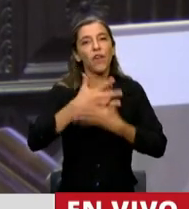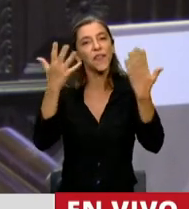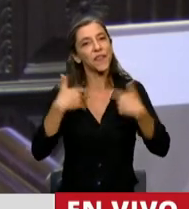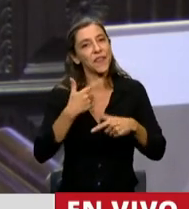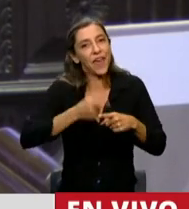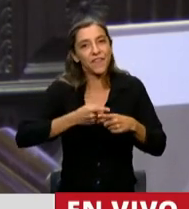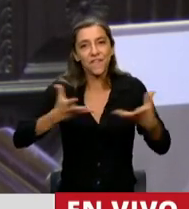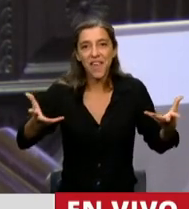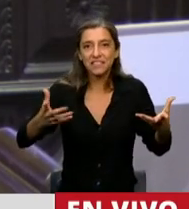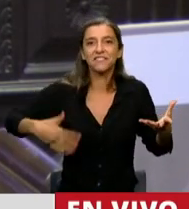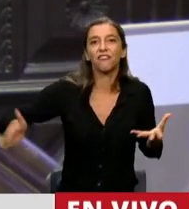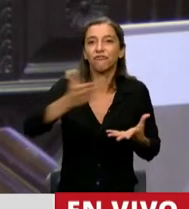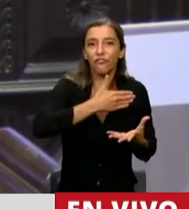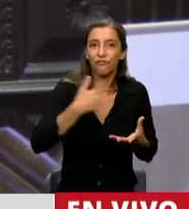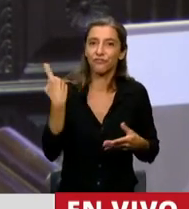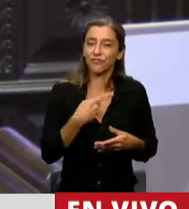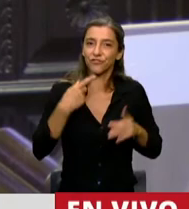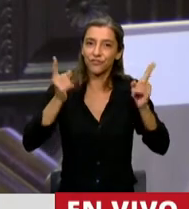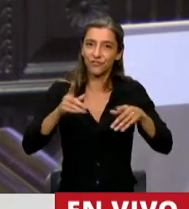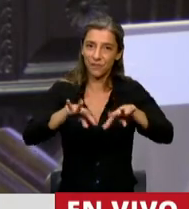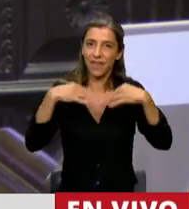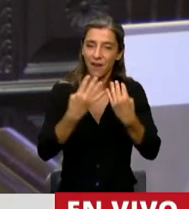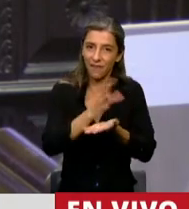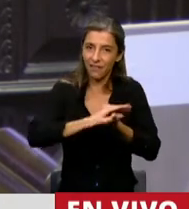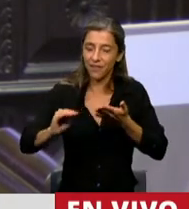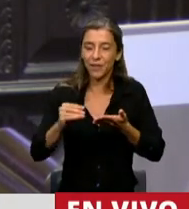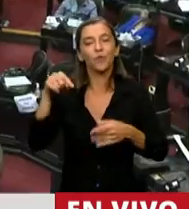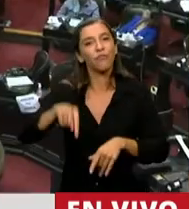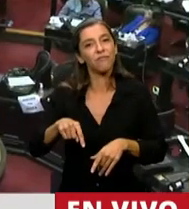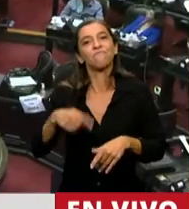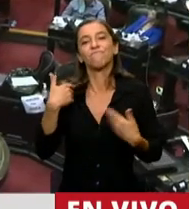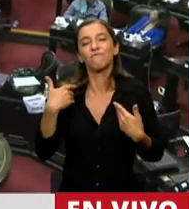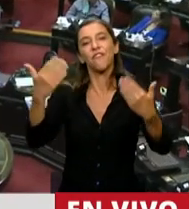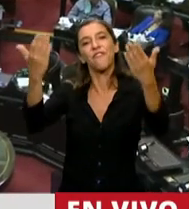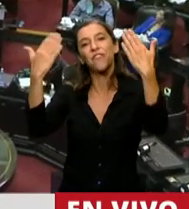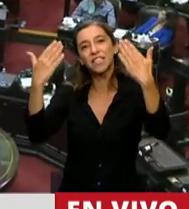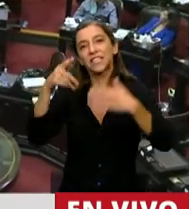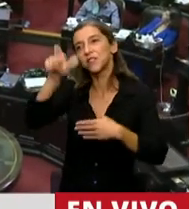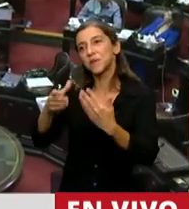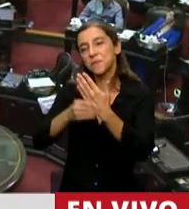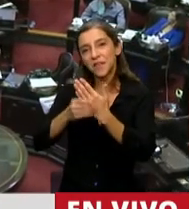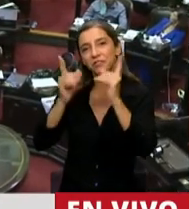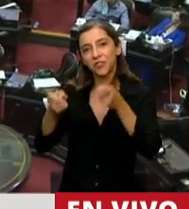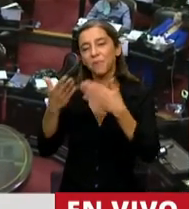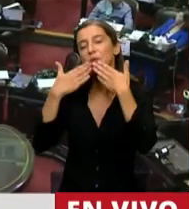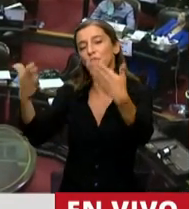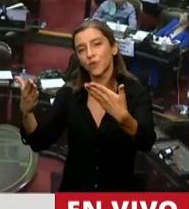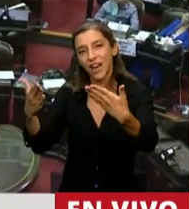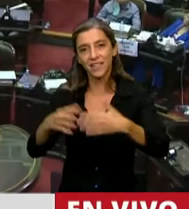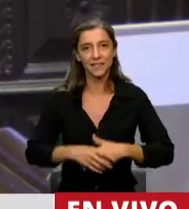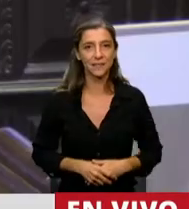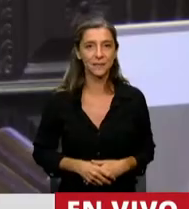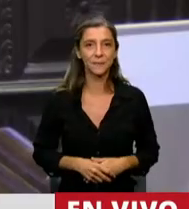también nosotros, esta Cámara, rinde a través de usted, Ministro, la felicitación a la ciencia y técnica de la Argentina. Muchas gracias.